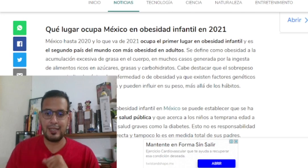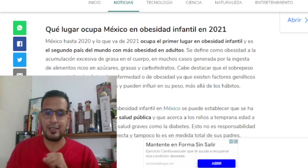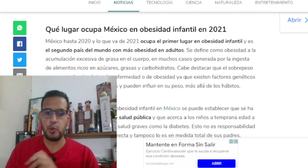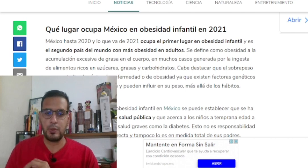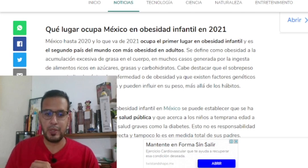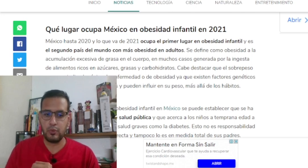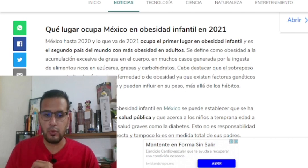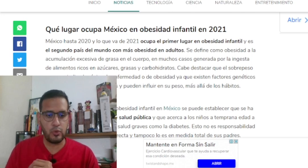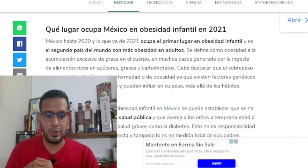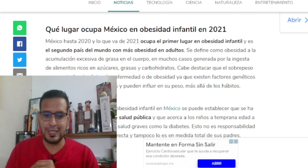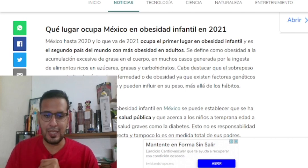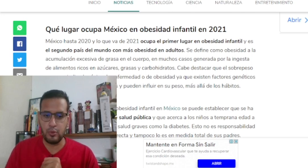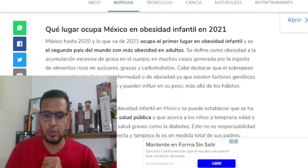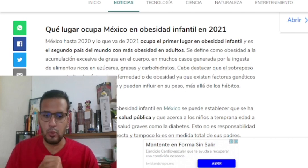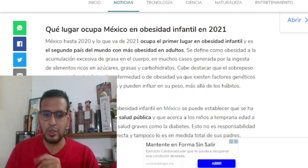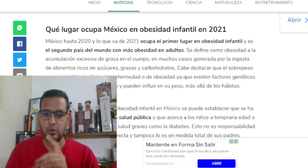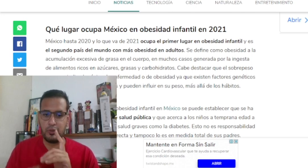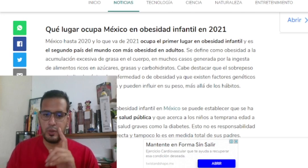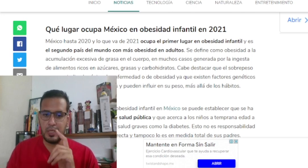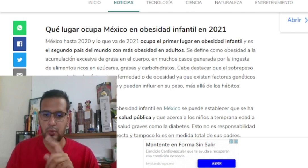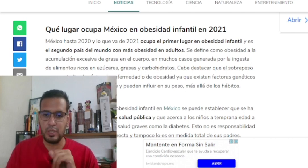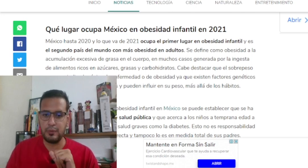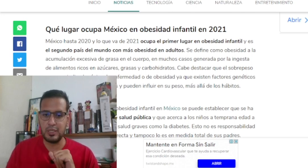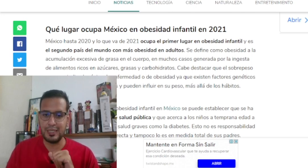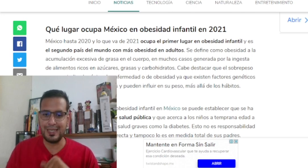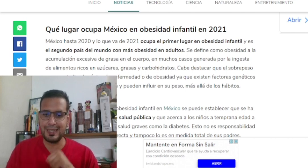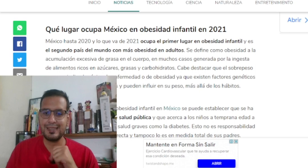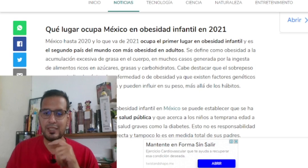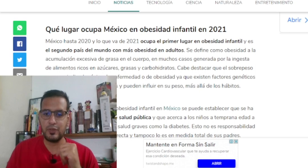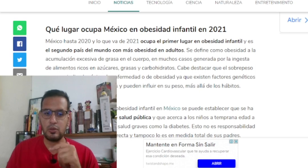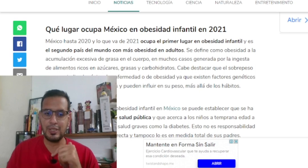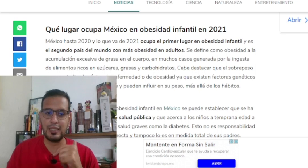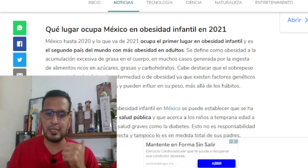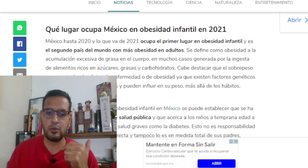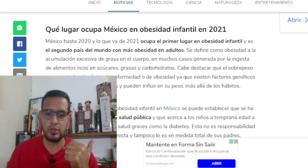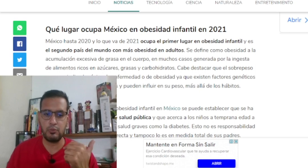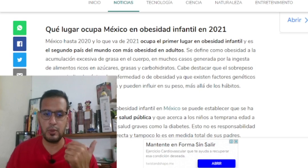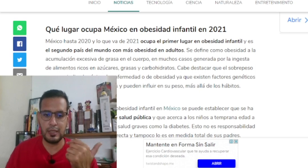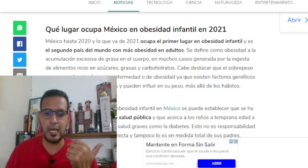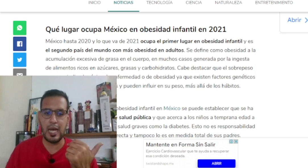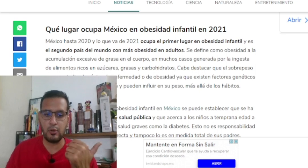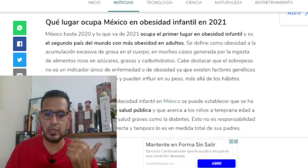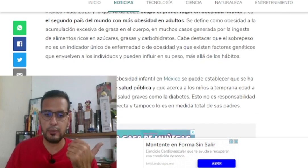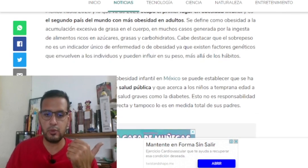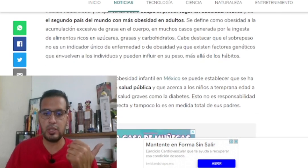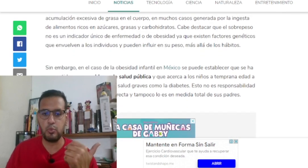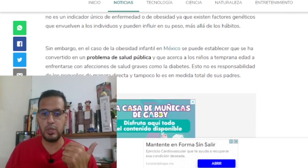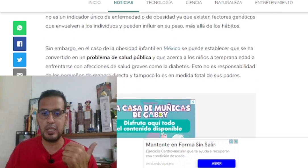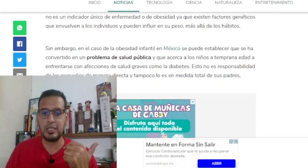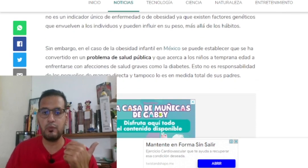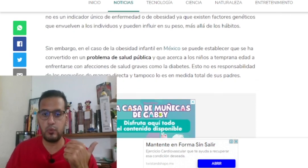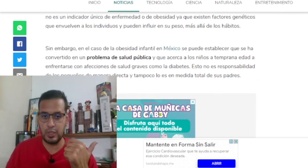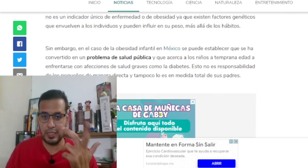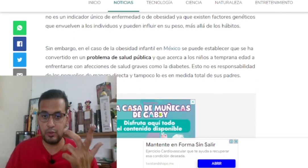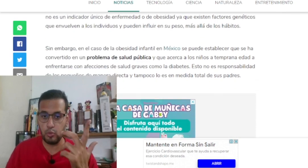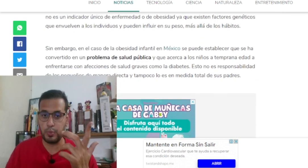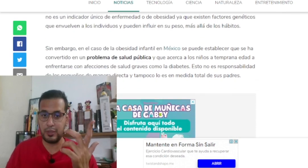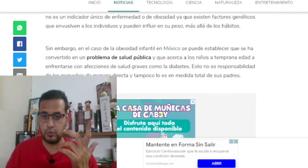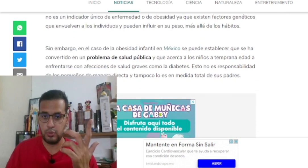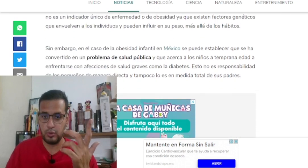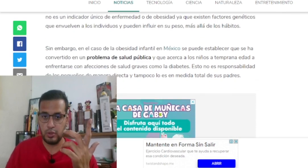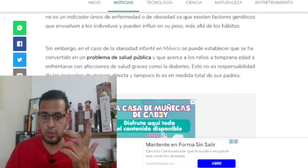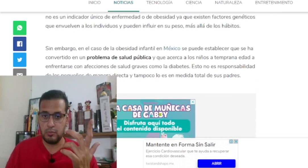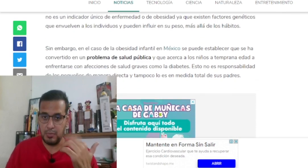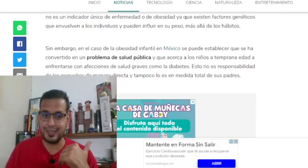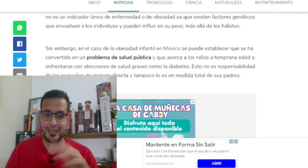Cabe destacar que el sobrepeso no es un indicador único de enfermedad o de obesidad, ya que existen factores genéticos que envuelven a los individuos y pueden influir en su